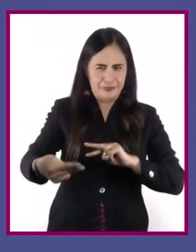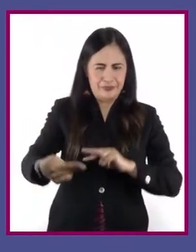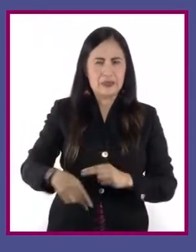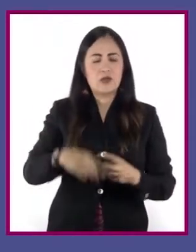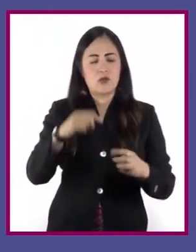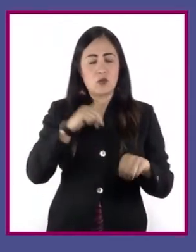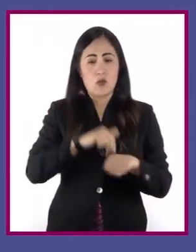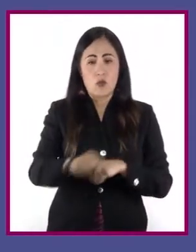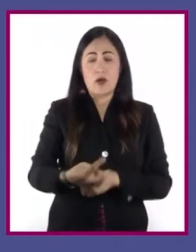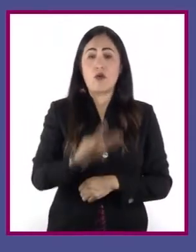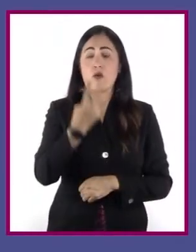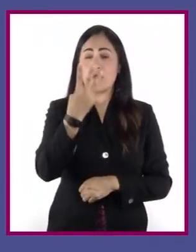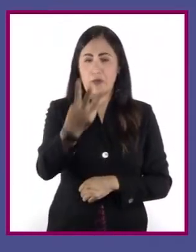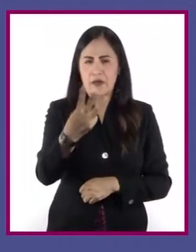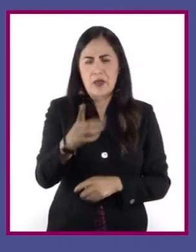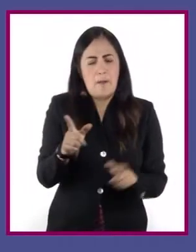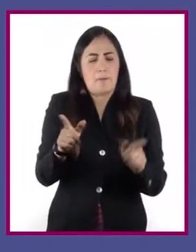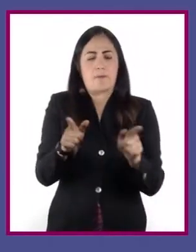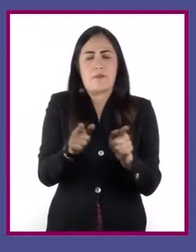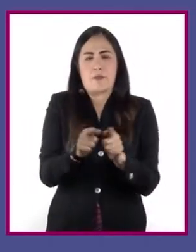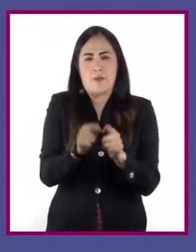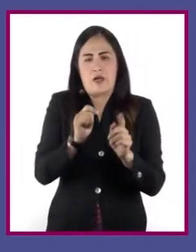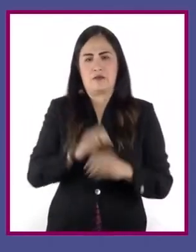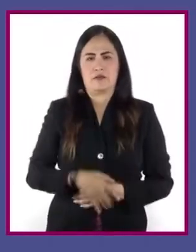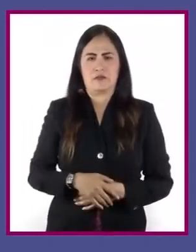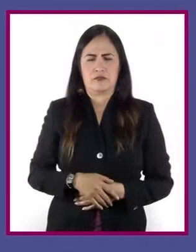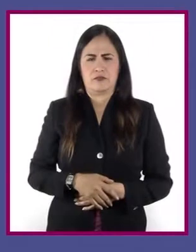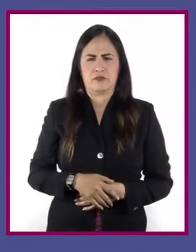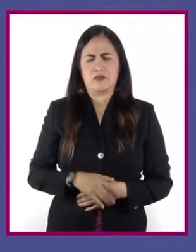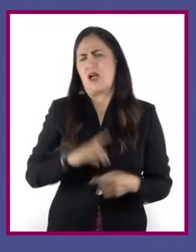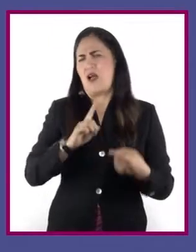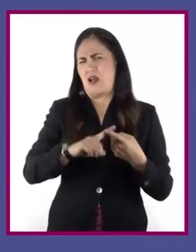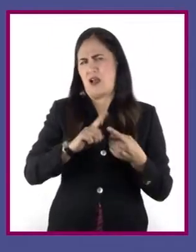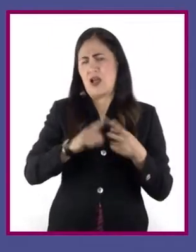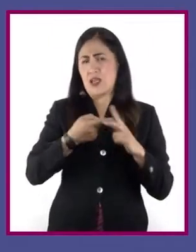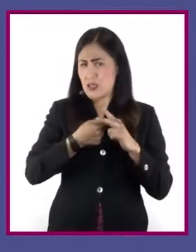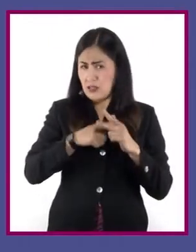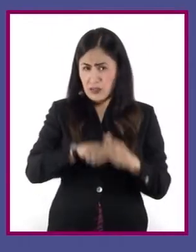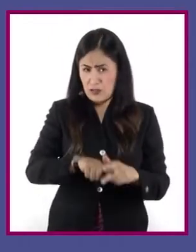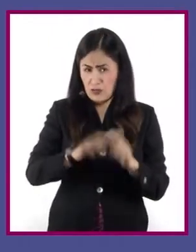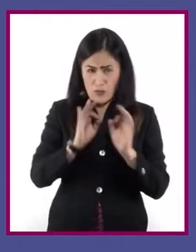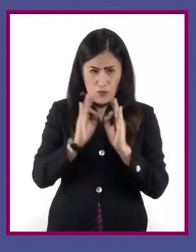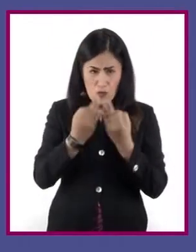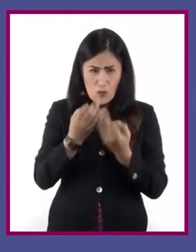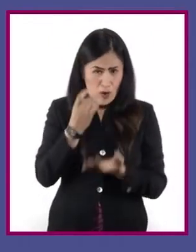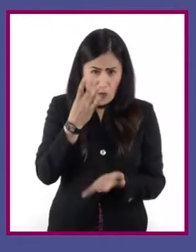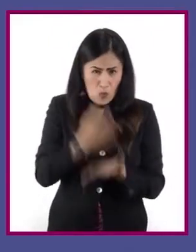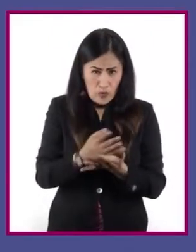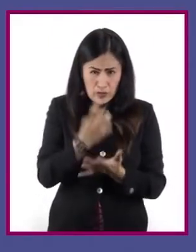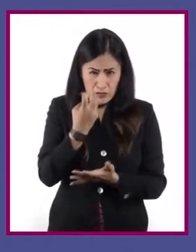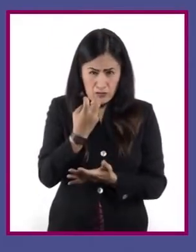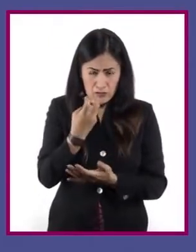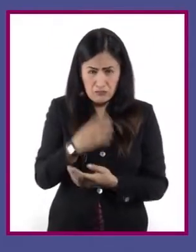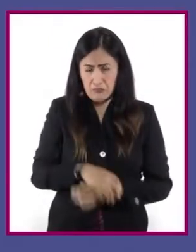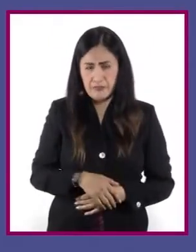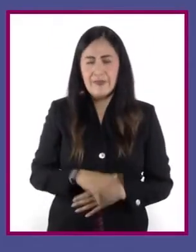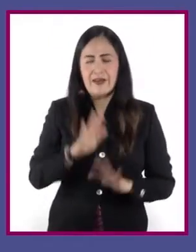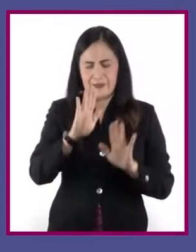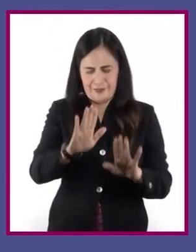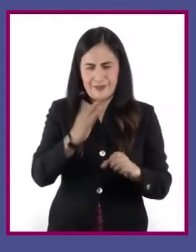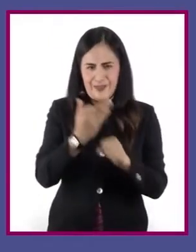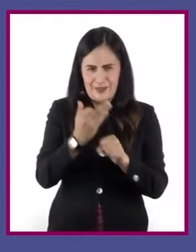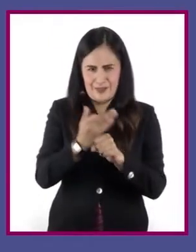Una conclusión o cierre. ¿Y la introducción solo es de una forma? Ahora atenderemos esa